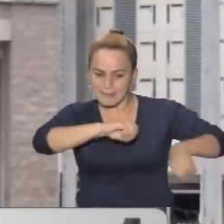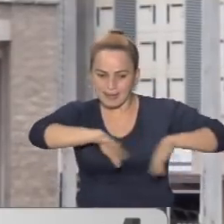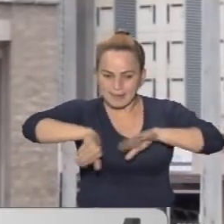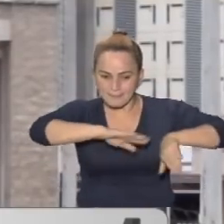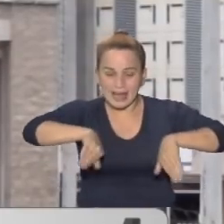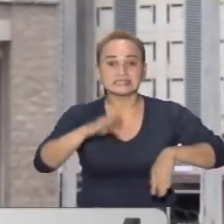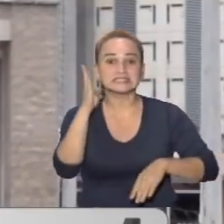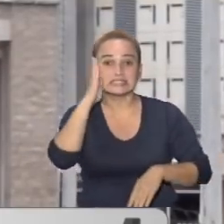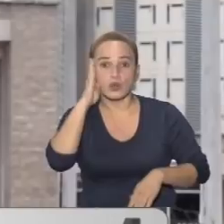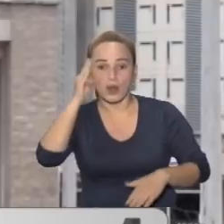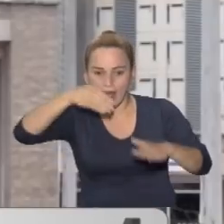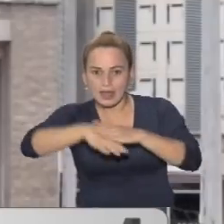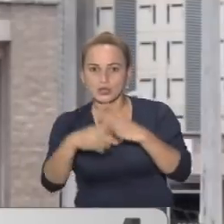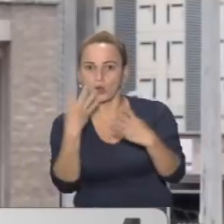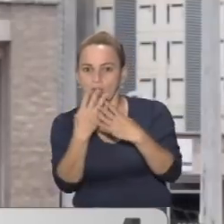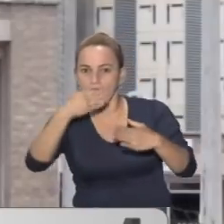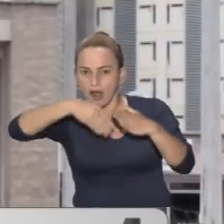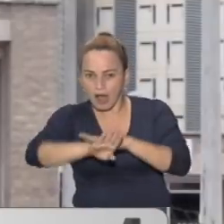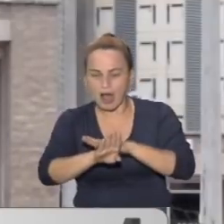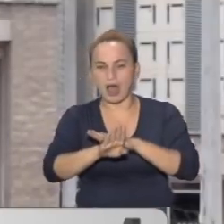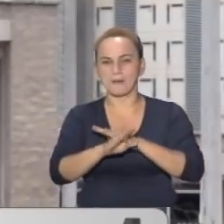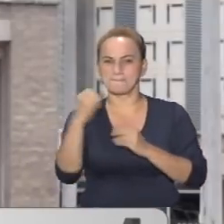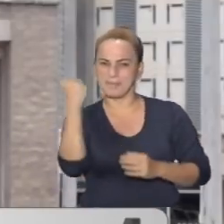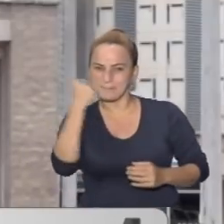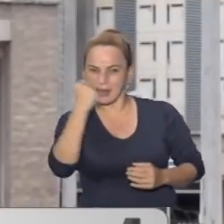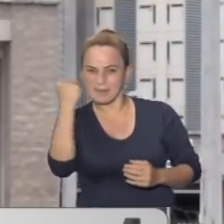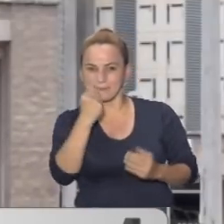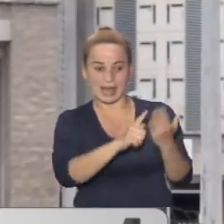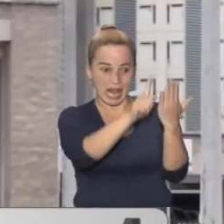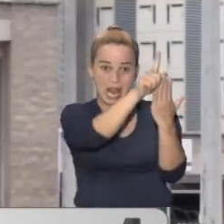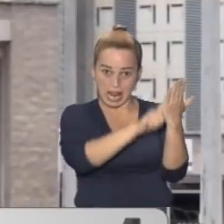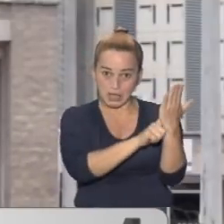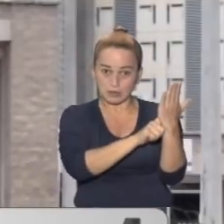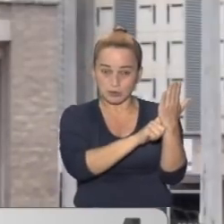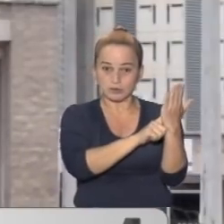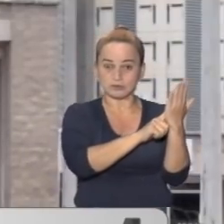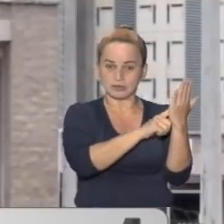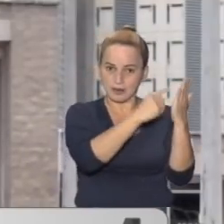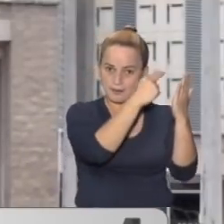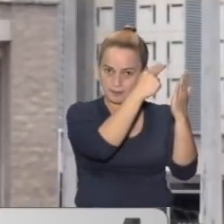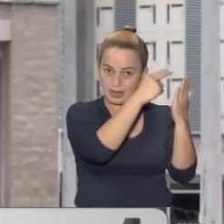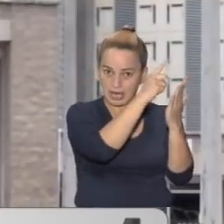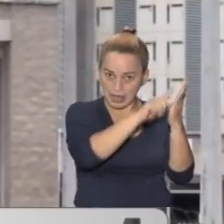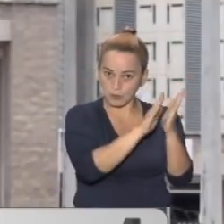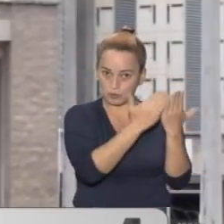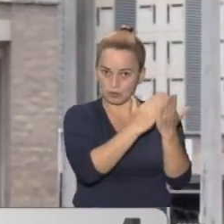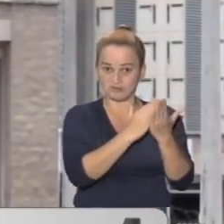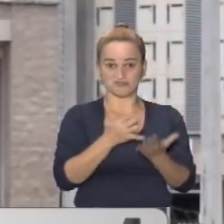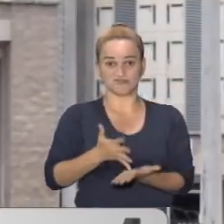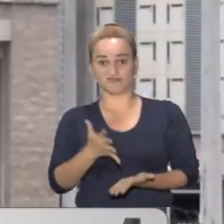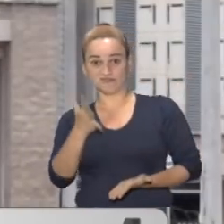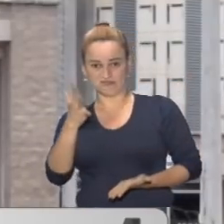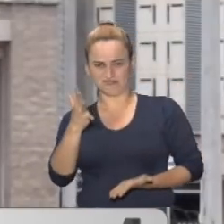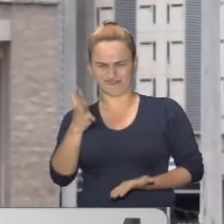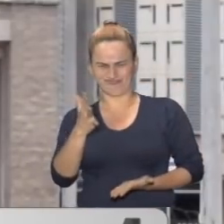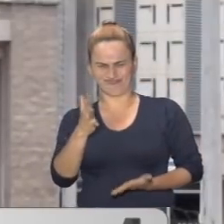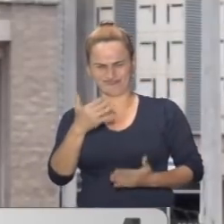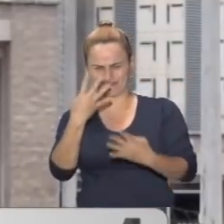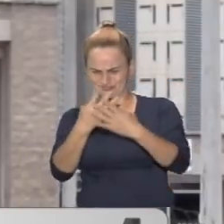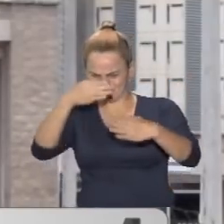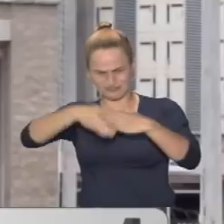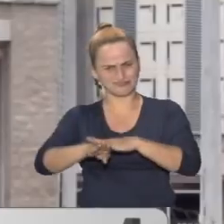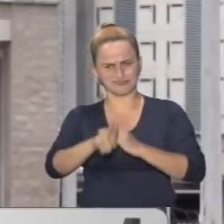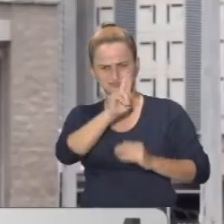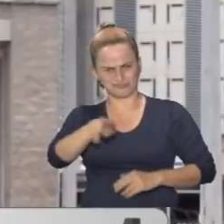de celulares en las celdas, armas blancas, agendas de extorsión y lujos que no son permitidos en estos